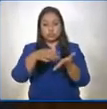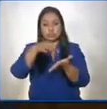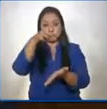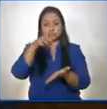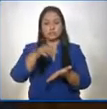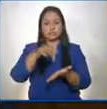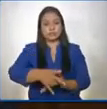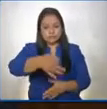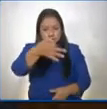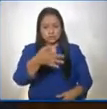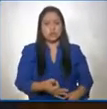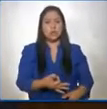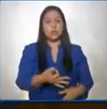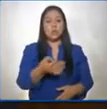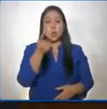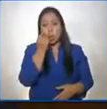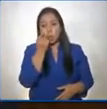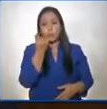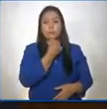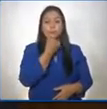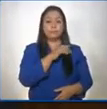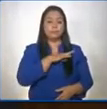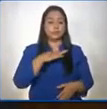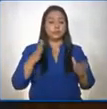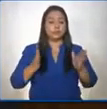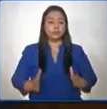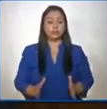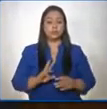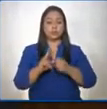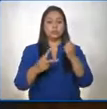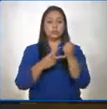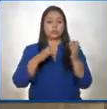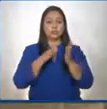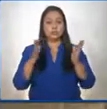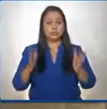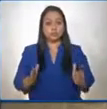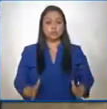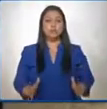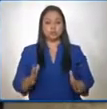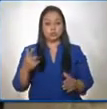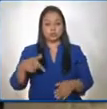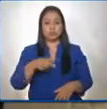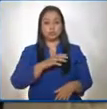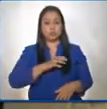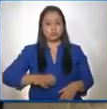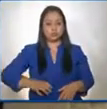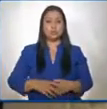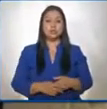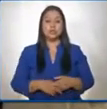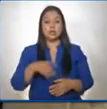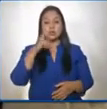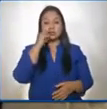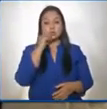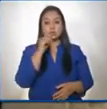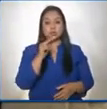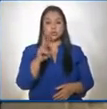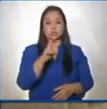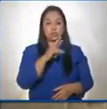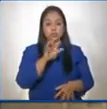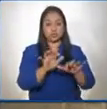y distinguidos ministros, viceministros de Estado, señor secretario